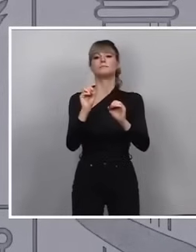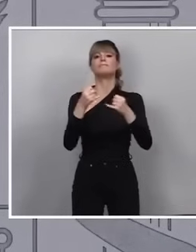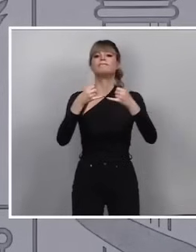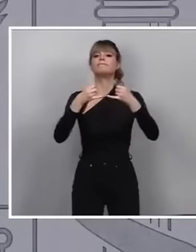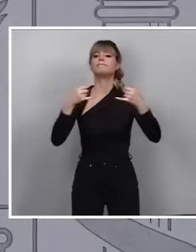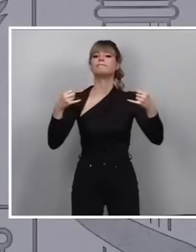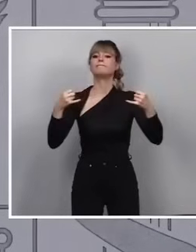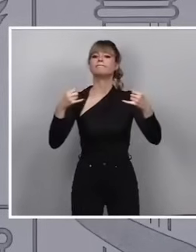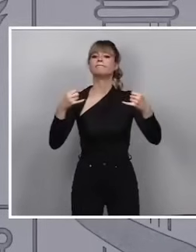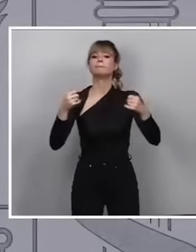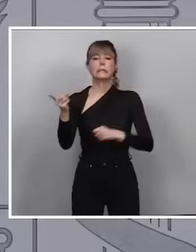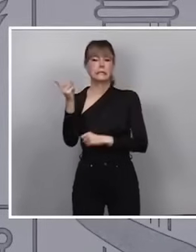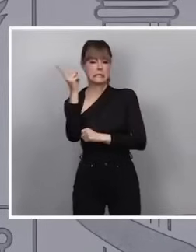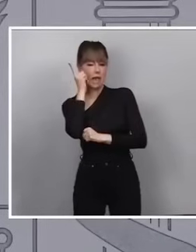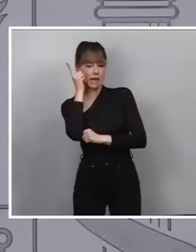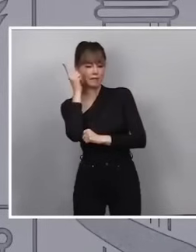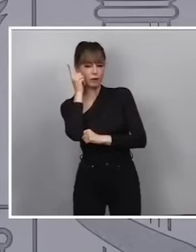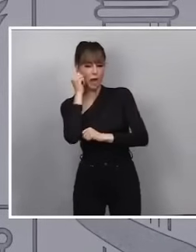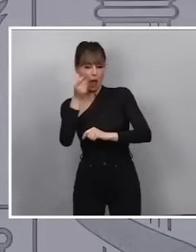líneas de telefonía dañadas